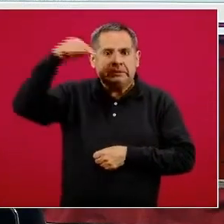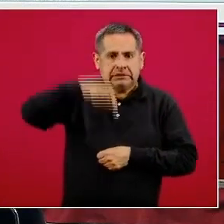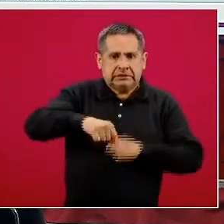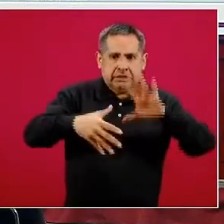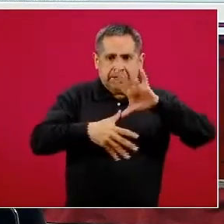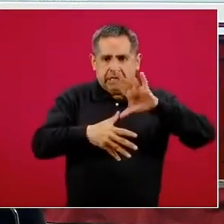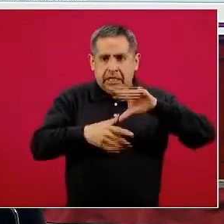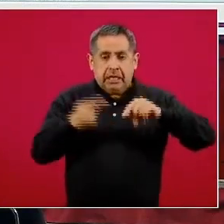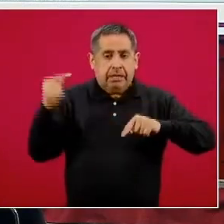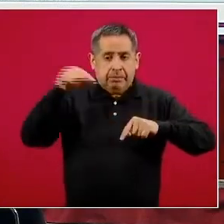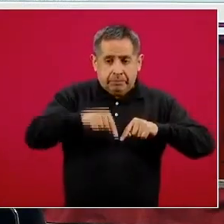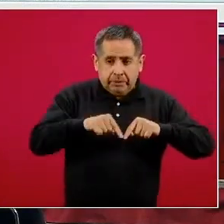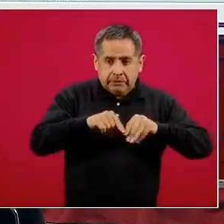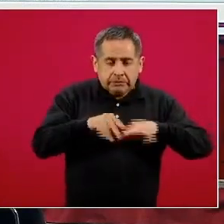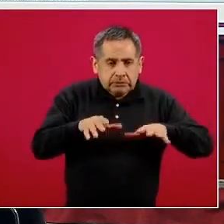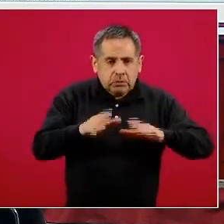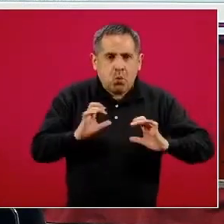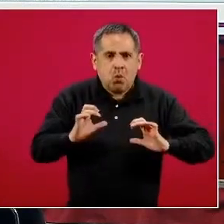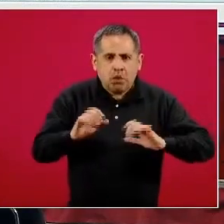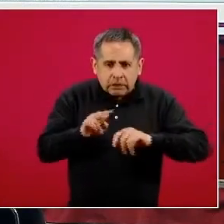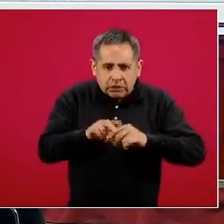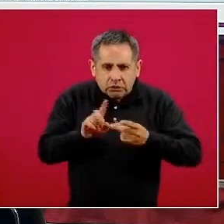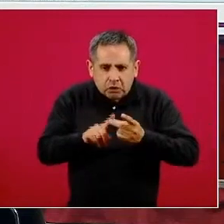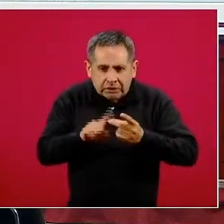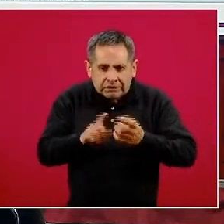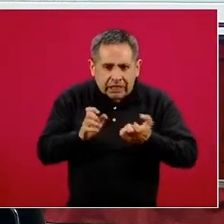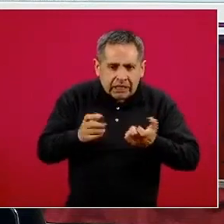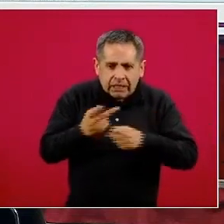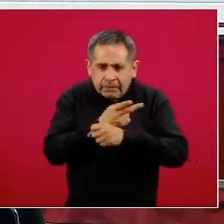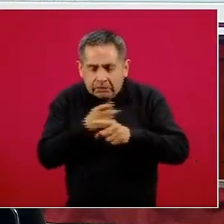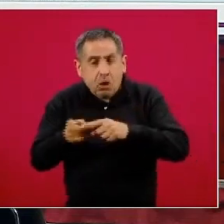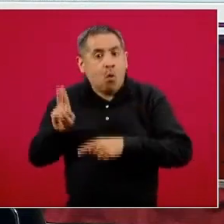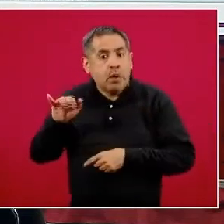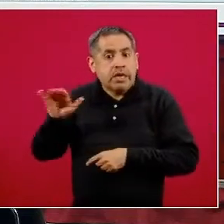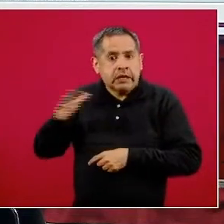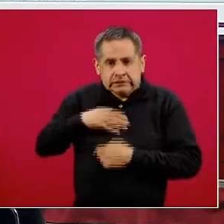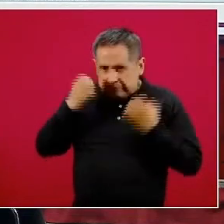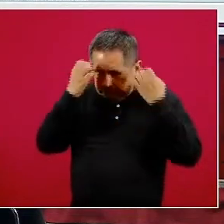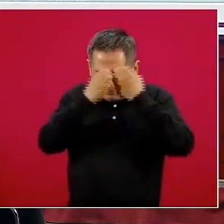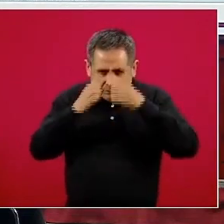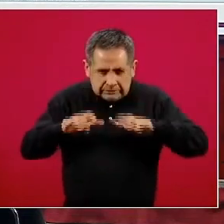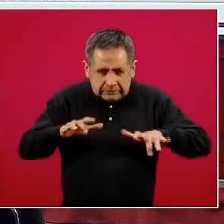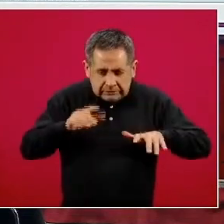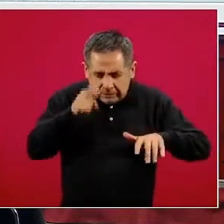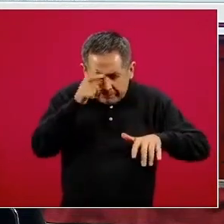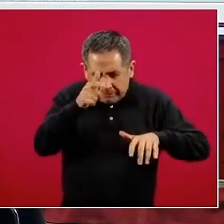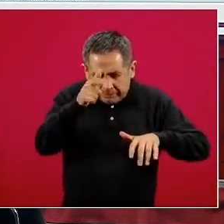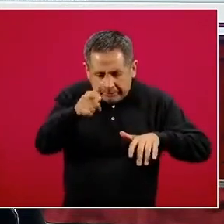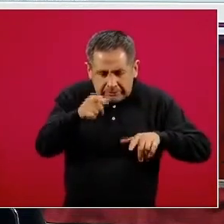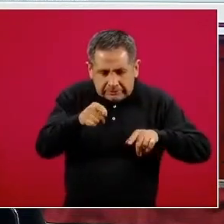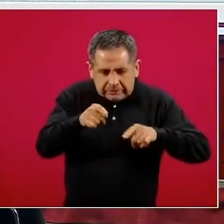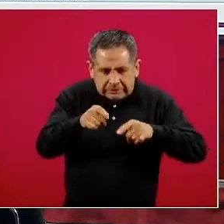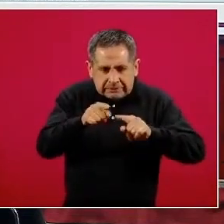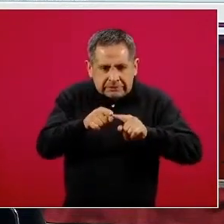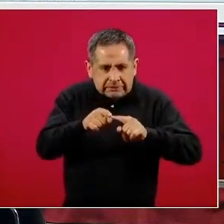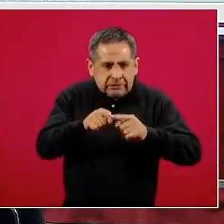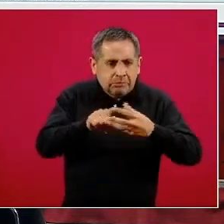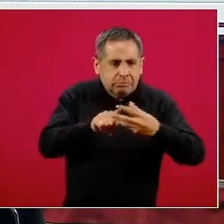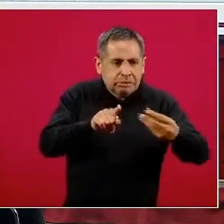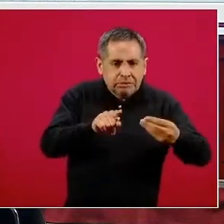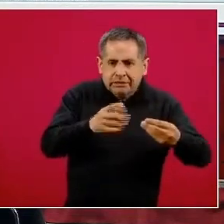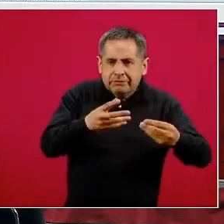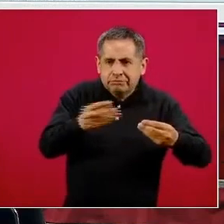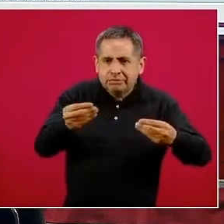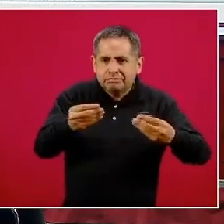dando seguimiento a través del Centro Nacional de Enlace de la misma UIES hasta su declaratoria como emergencia de